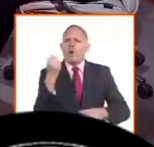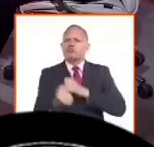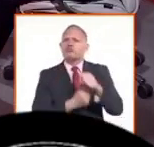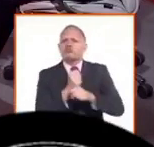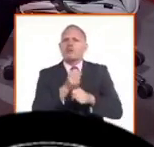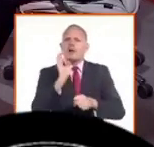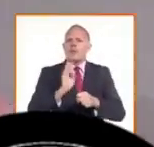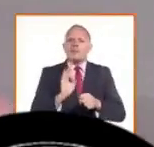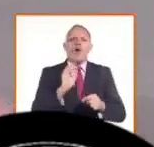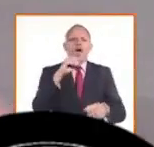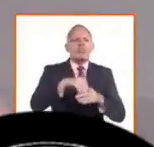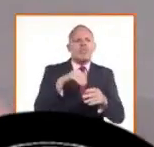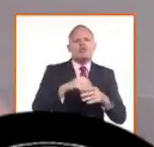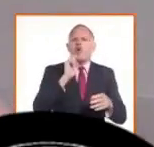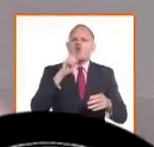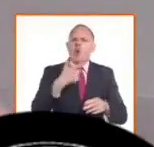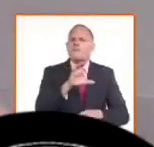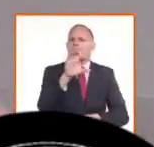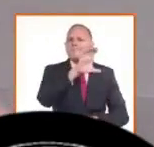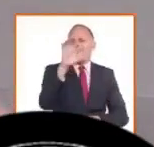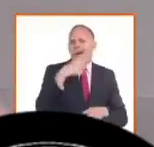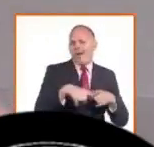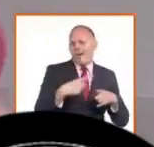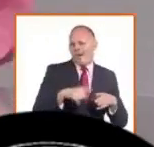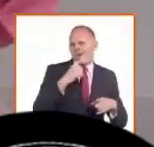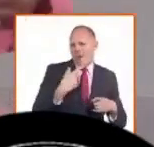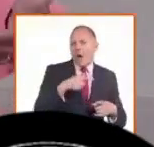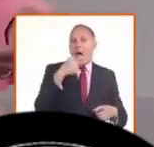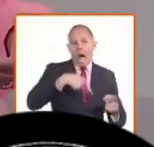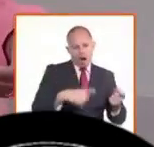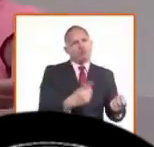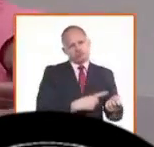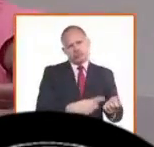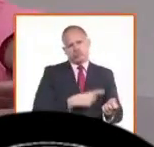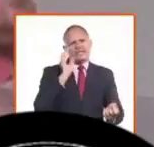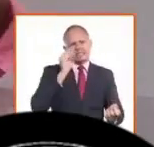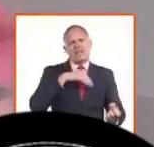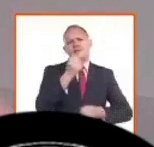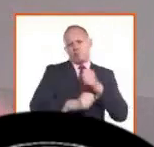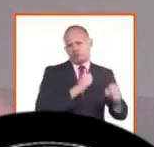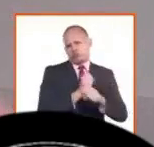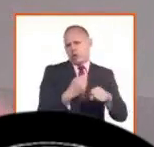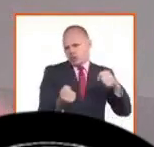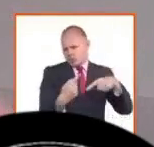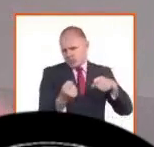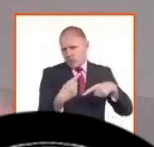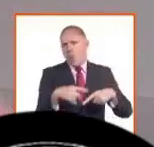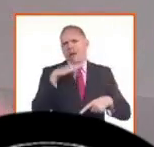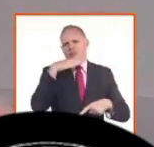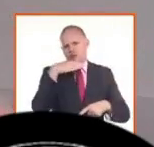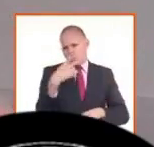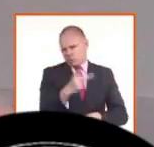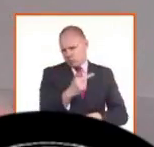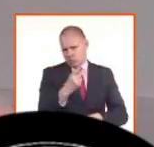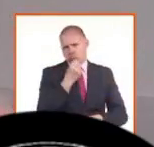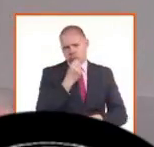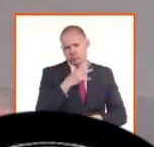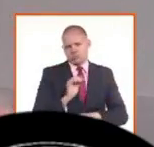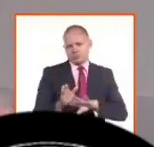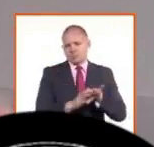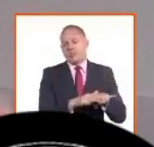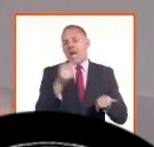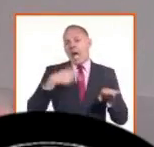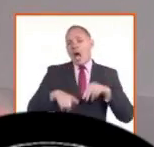que no que no medio en efectivo sobre entonces hay un rango entre un 2% y un 9% por supuesto el 9 por ciento